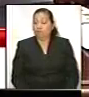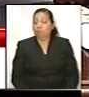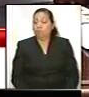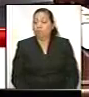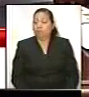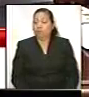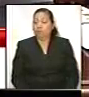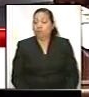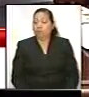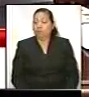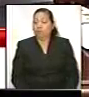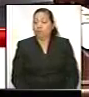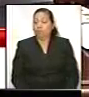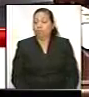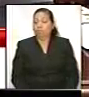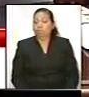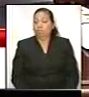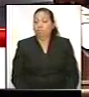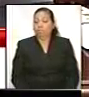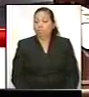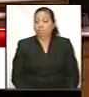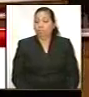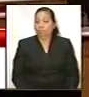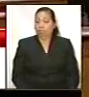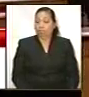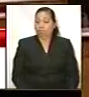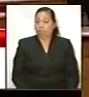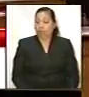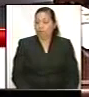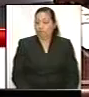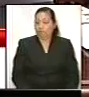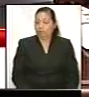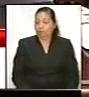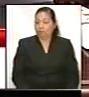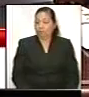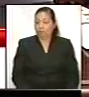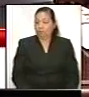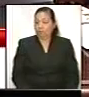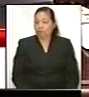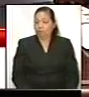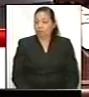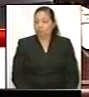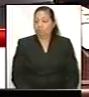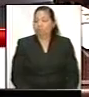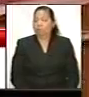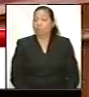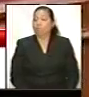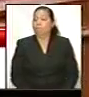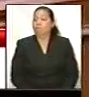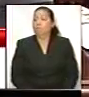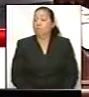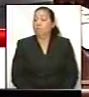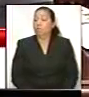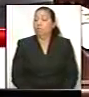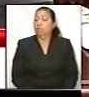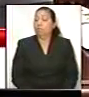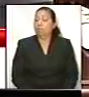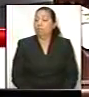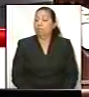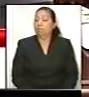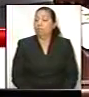Congresista Neira, verde. Congresista Melgarejo, verde. Congresista Aguilar, verde.